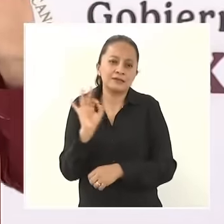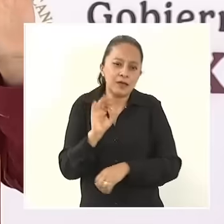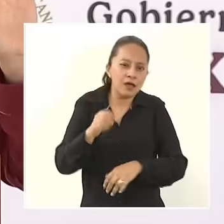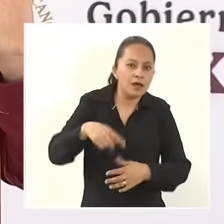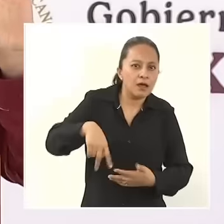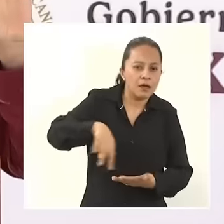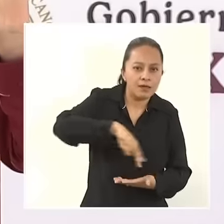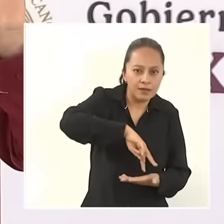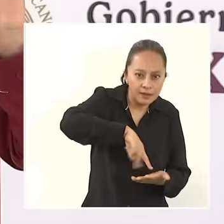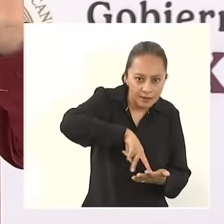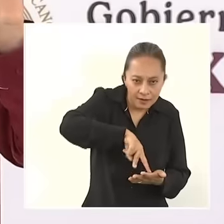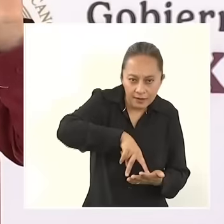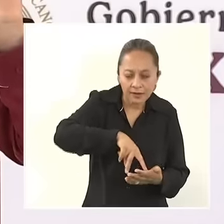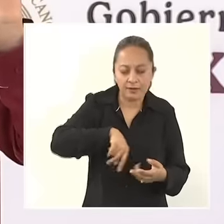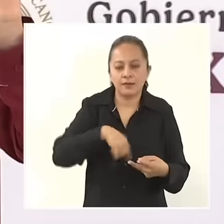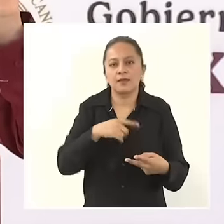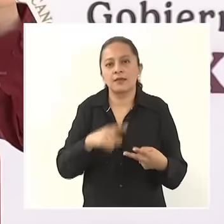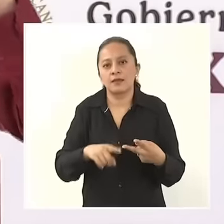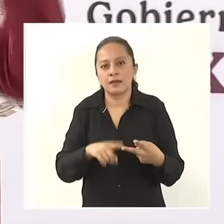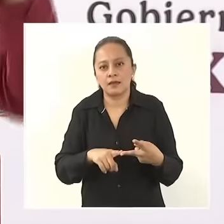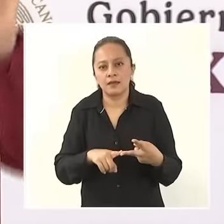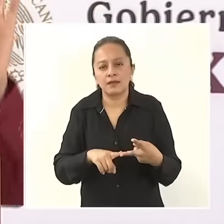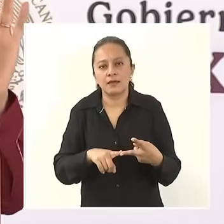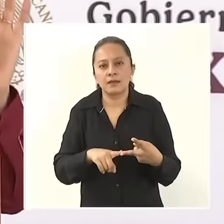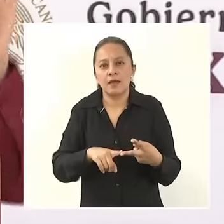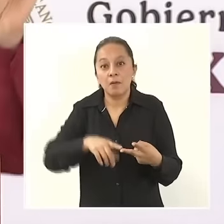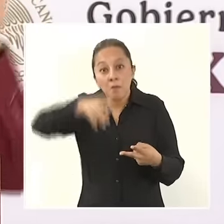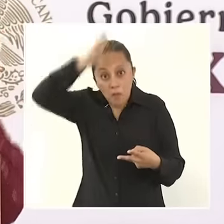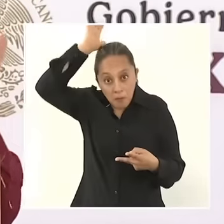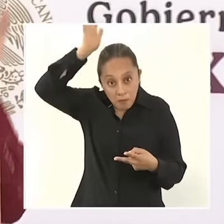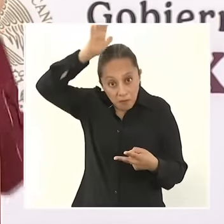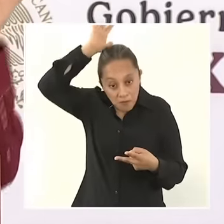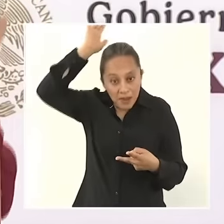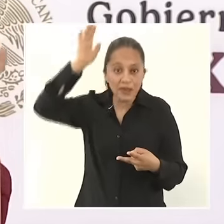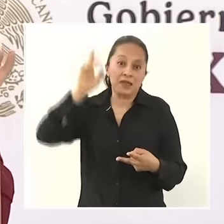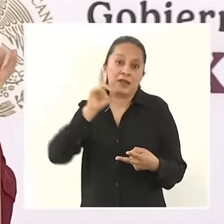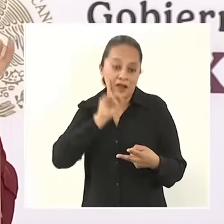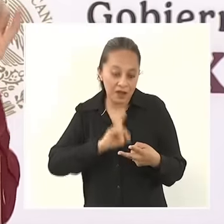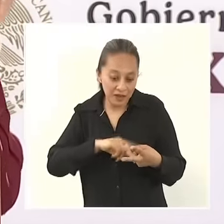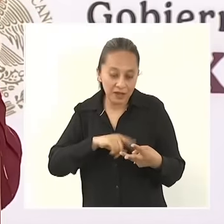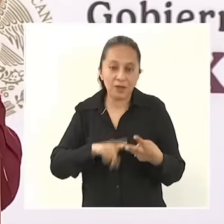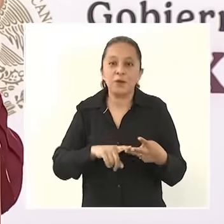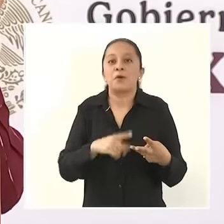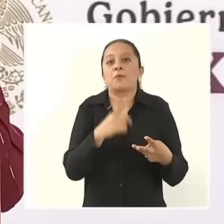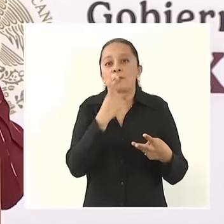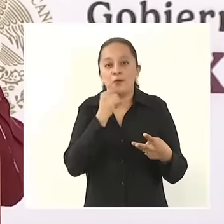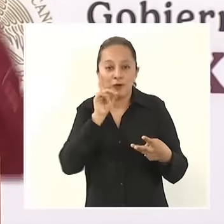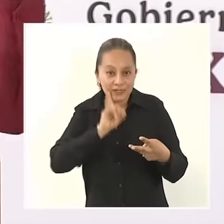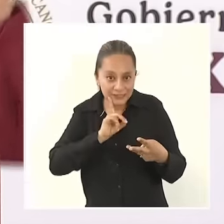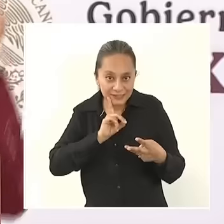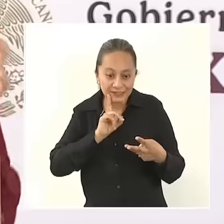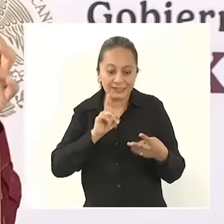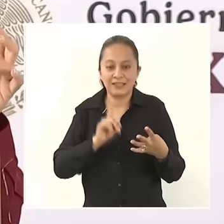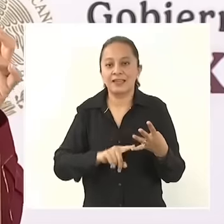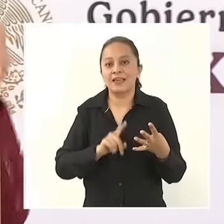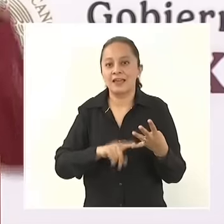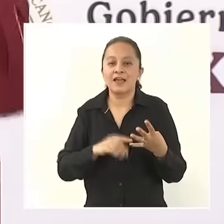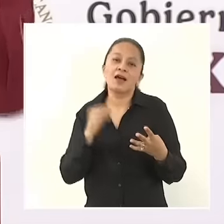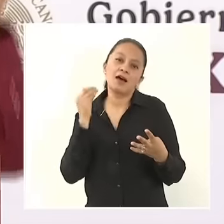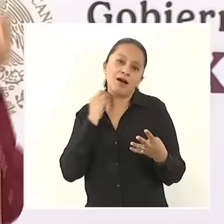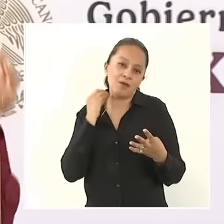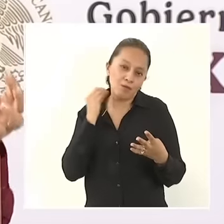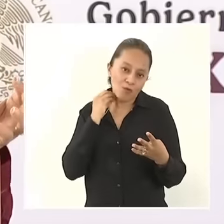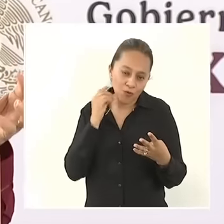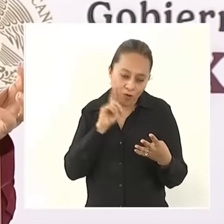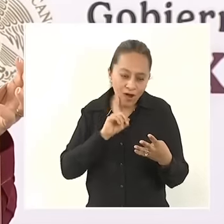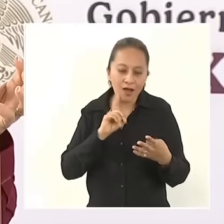A, podemos ser bomberas con A, policías, podemos ser abogadas, podemos